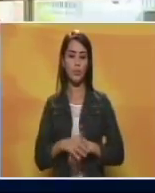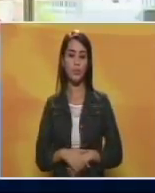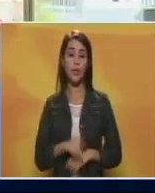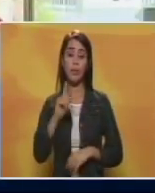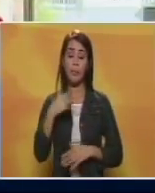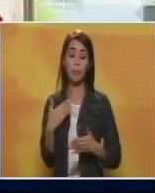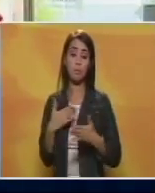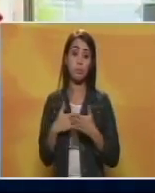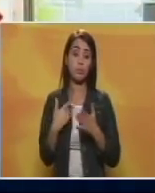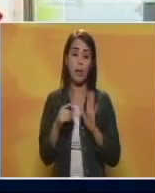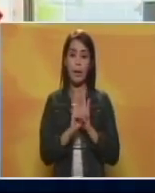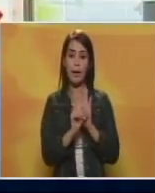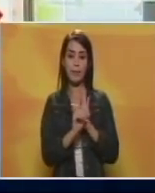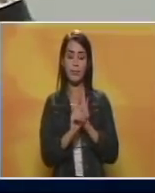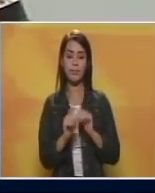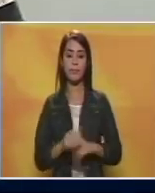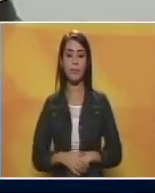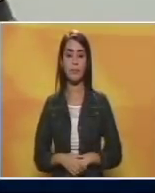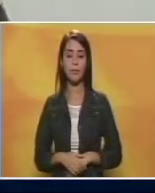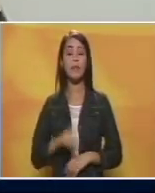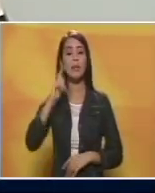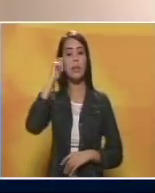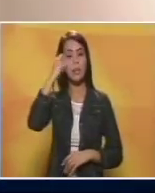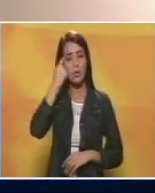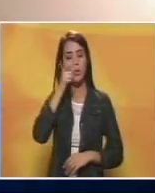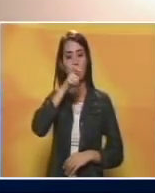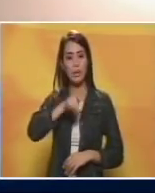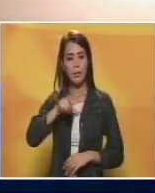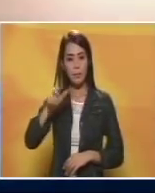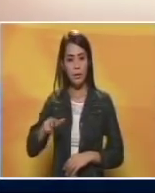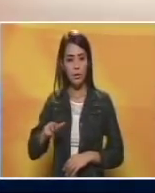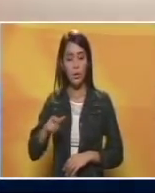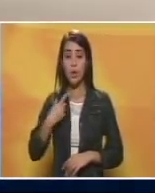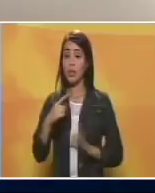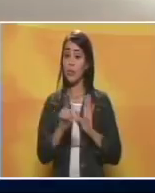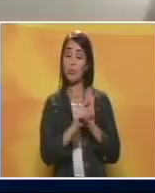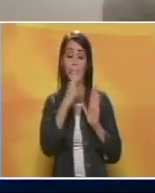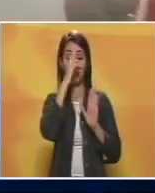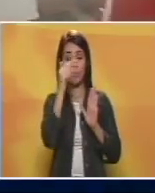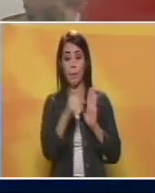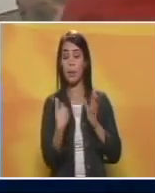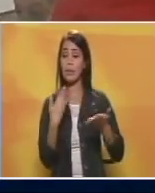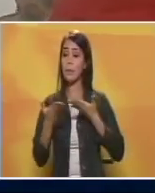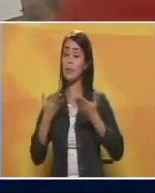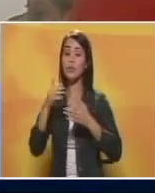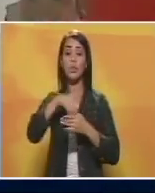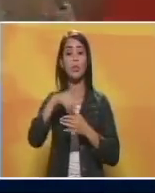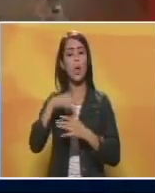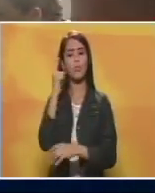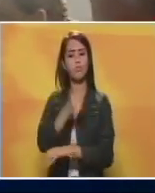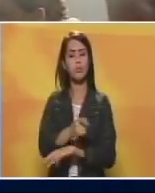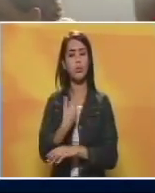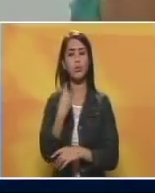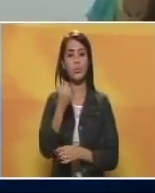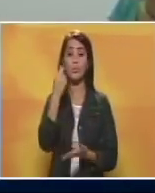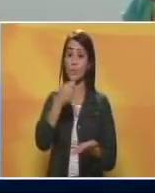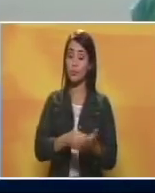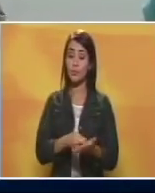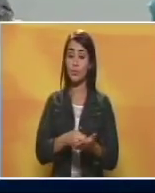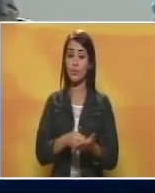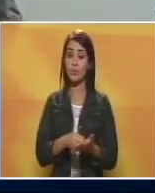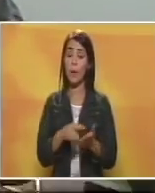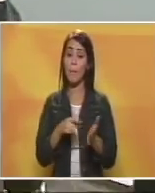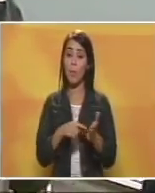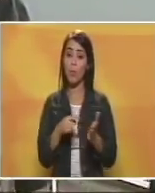algún impedimento legal. El ente comicial recordó que los ciudadanos que incumplan con el servicio electoral obligatorio serán multados con un monto